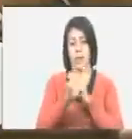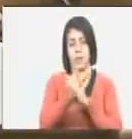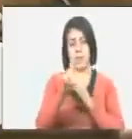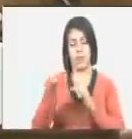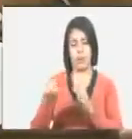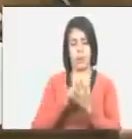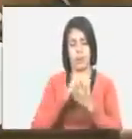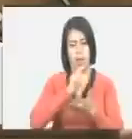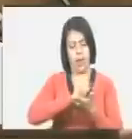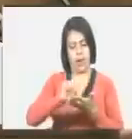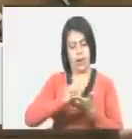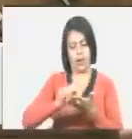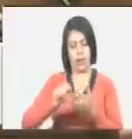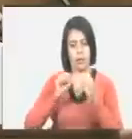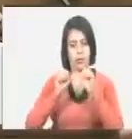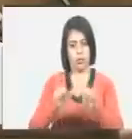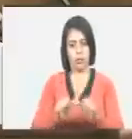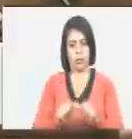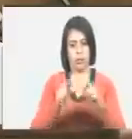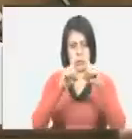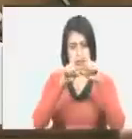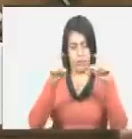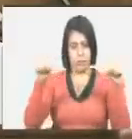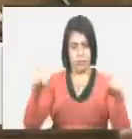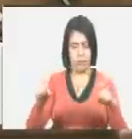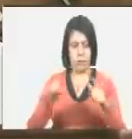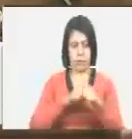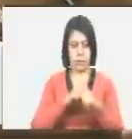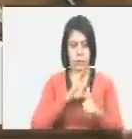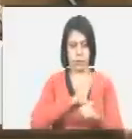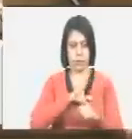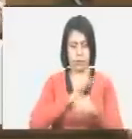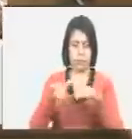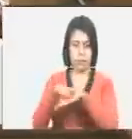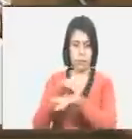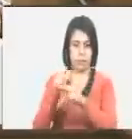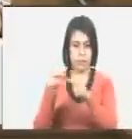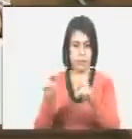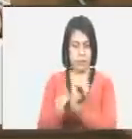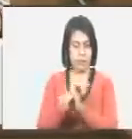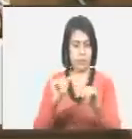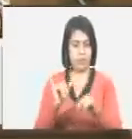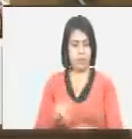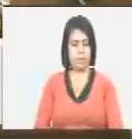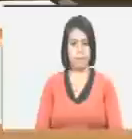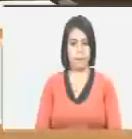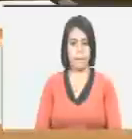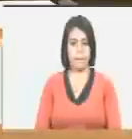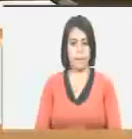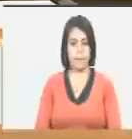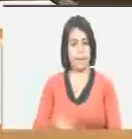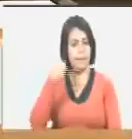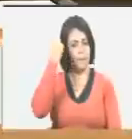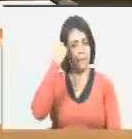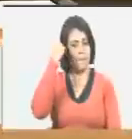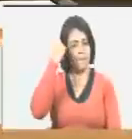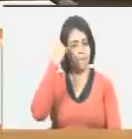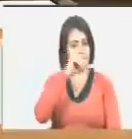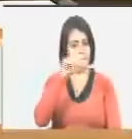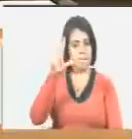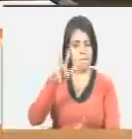21, quedando redactado de la manera siguiente: epígrafe, facultades del Ministerio Público. Es todo, presidente. En consideración el